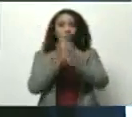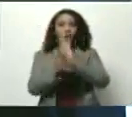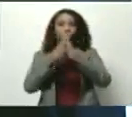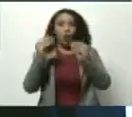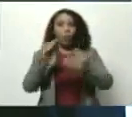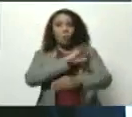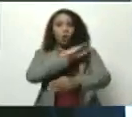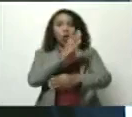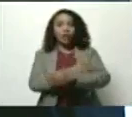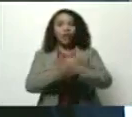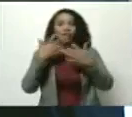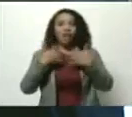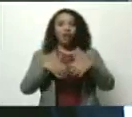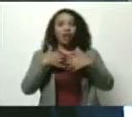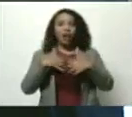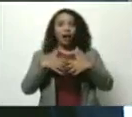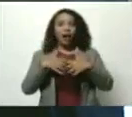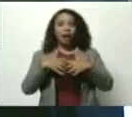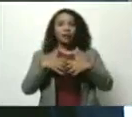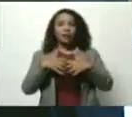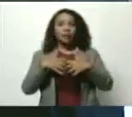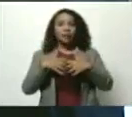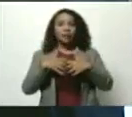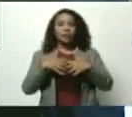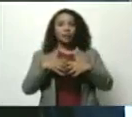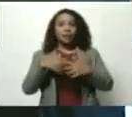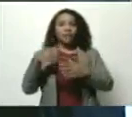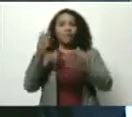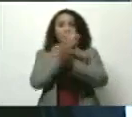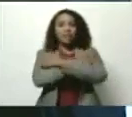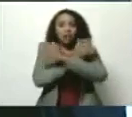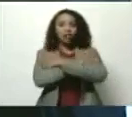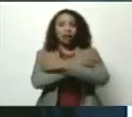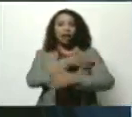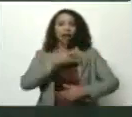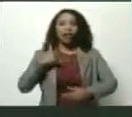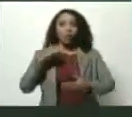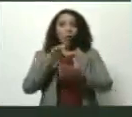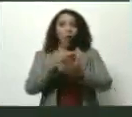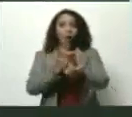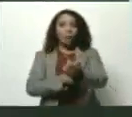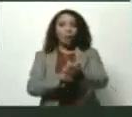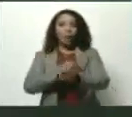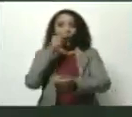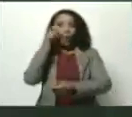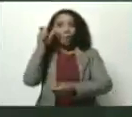la poderosa industria petrolera nacional felicidades querido hermano partiendo